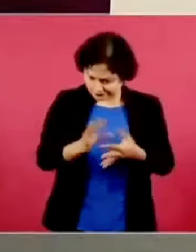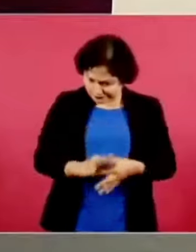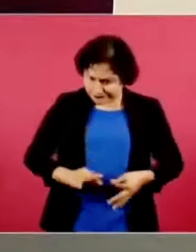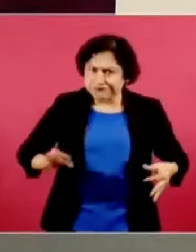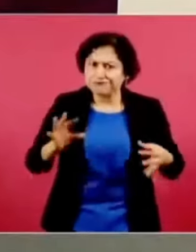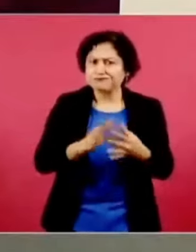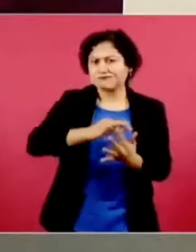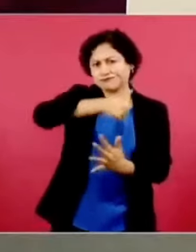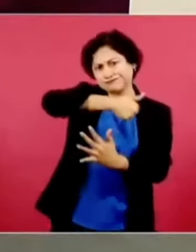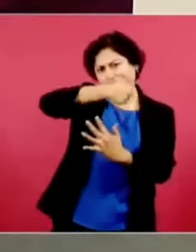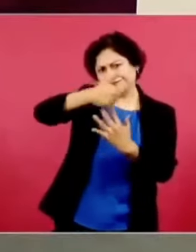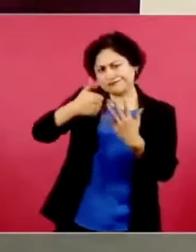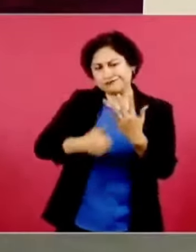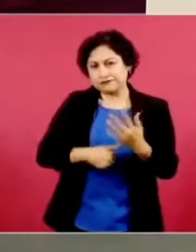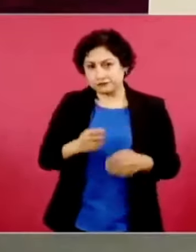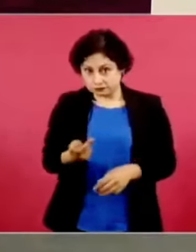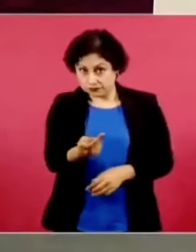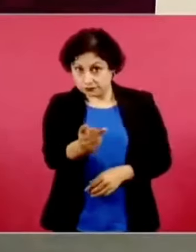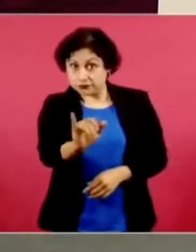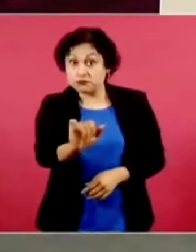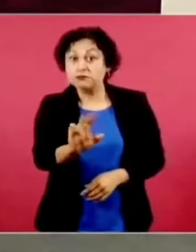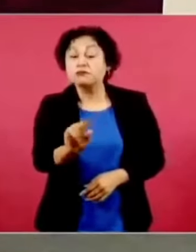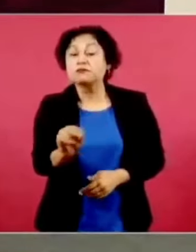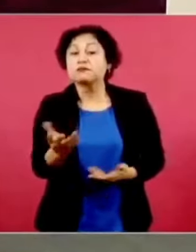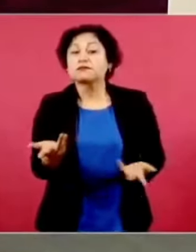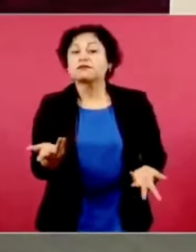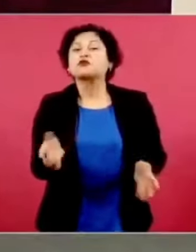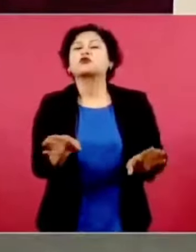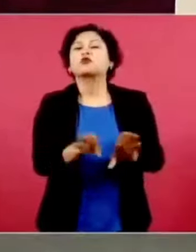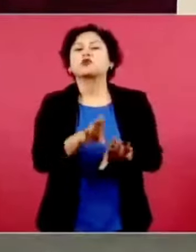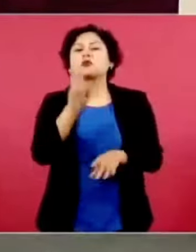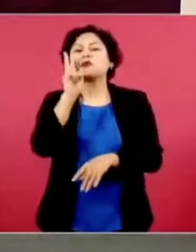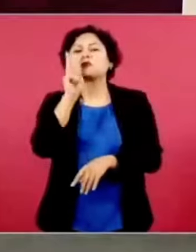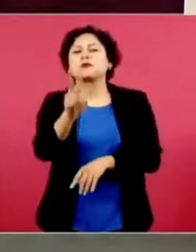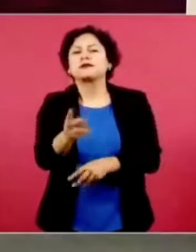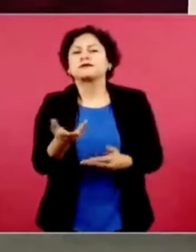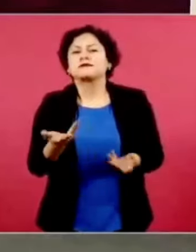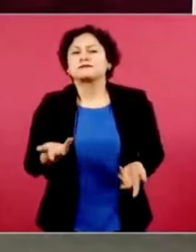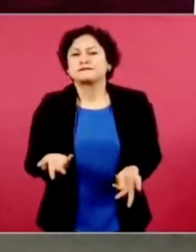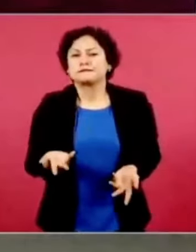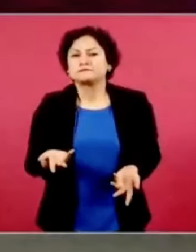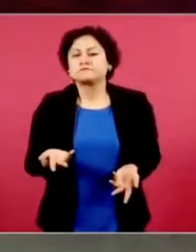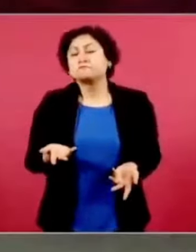En algunos casos puede ser una mañanera,